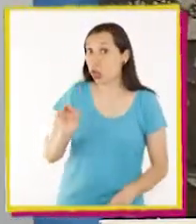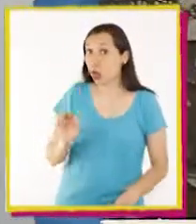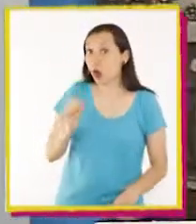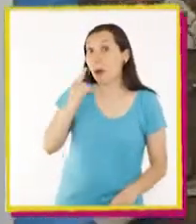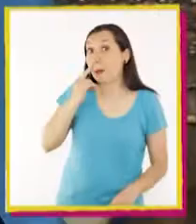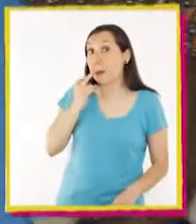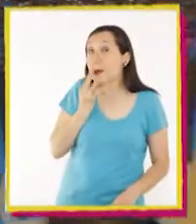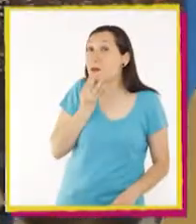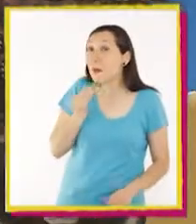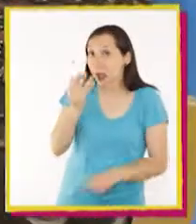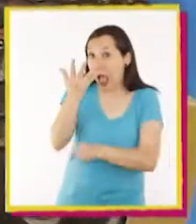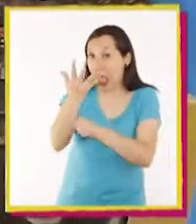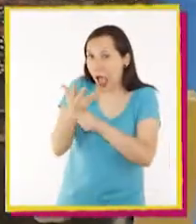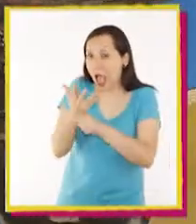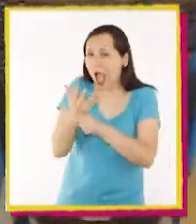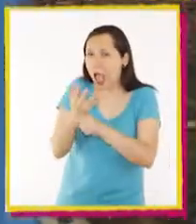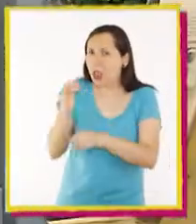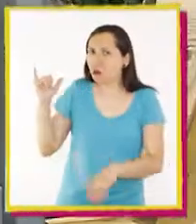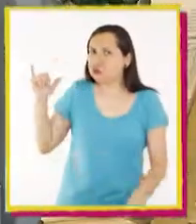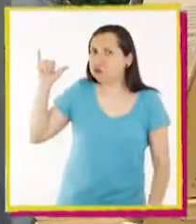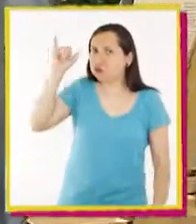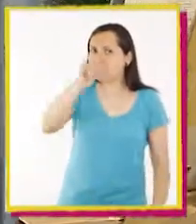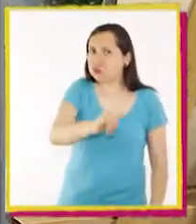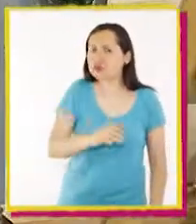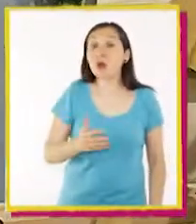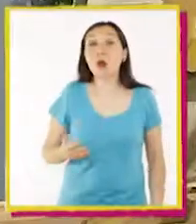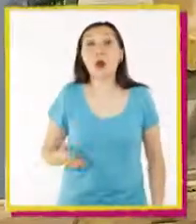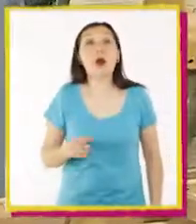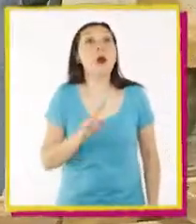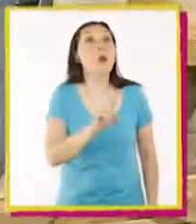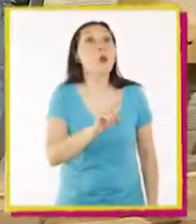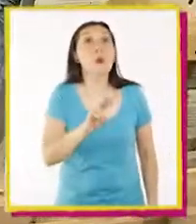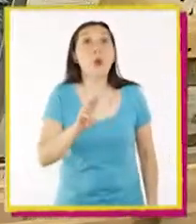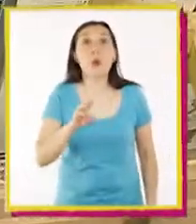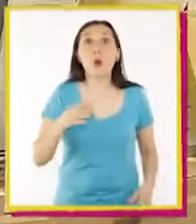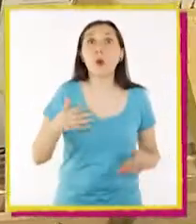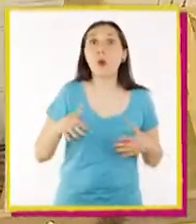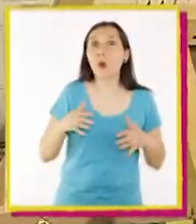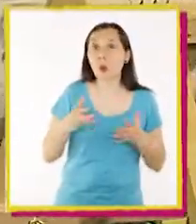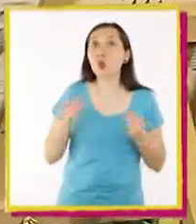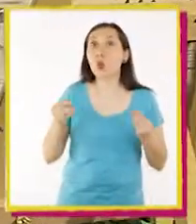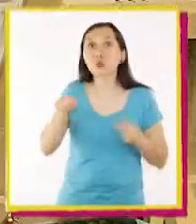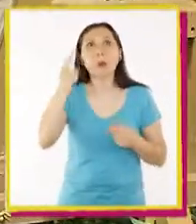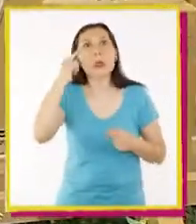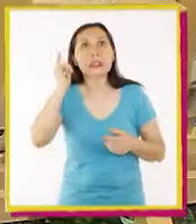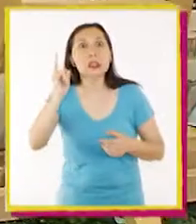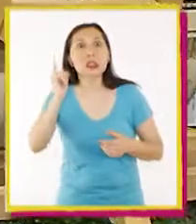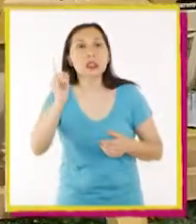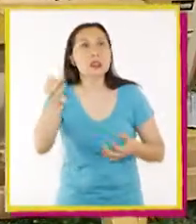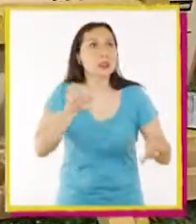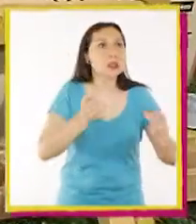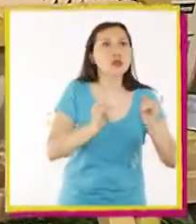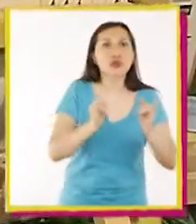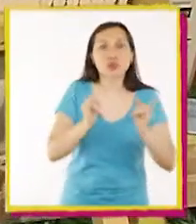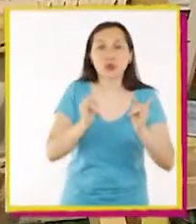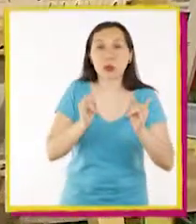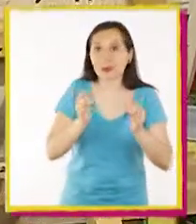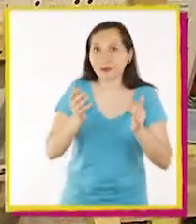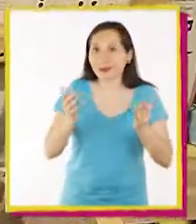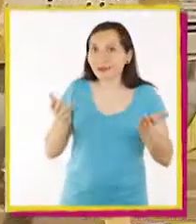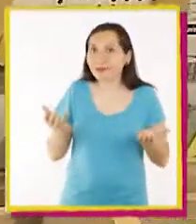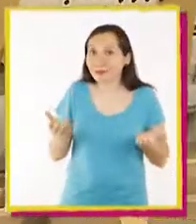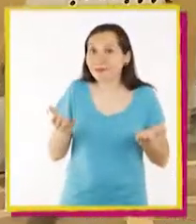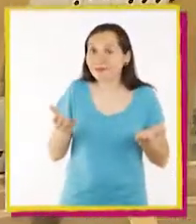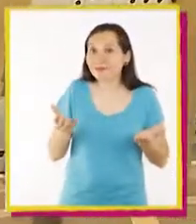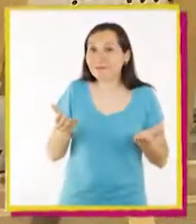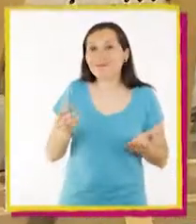Vinci existían los aviones. A ver. ¡Sí! ¡Oh! Muchos creen que sí. ¿Y